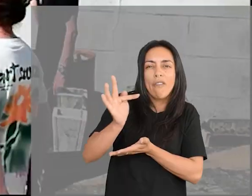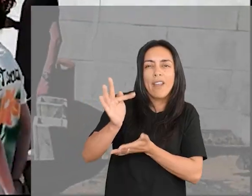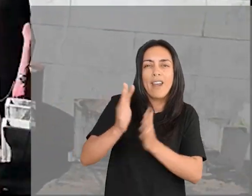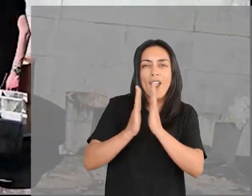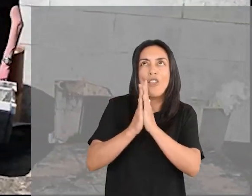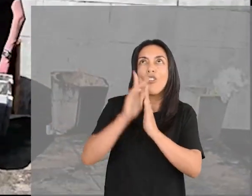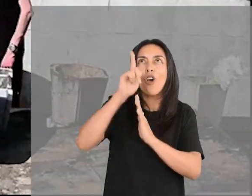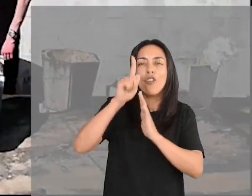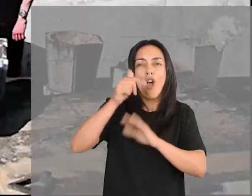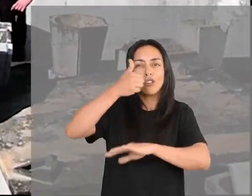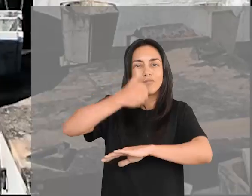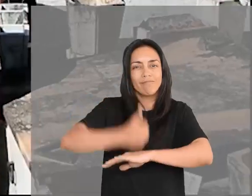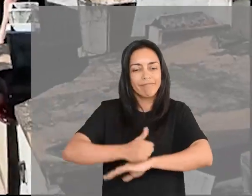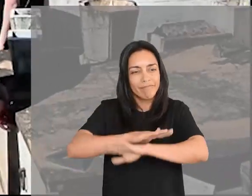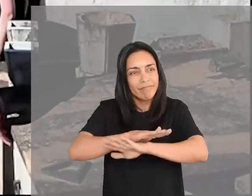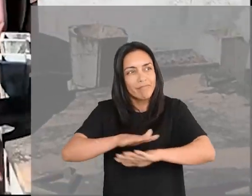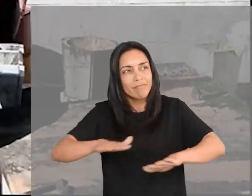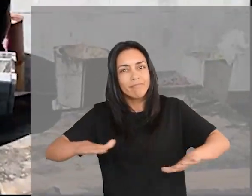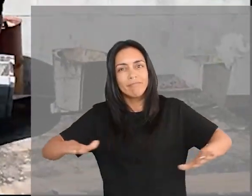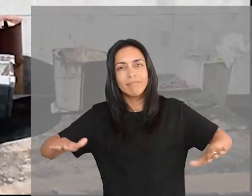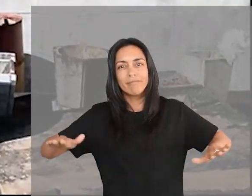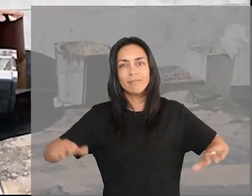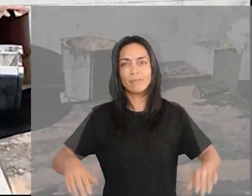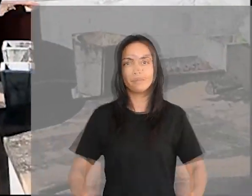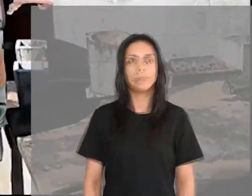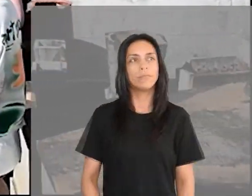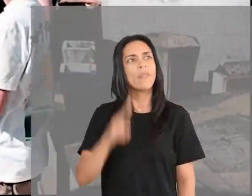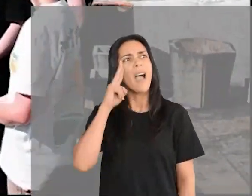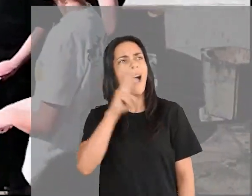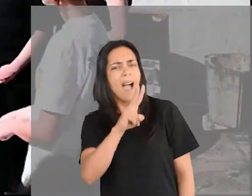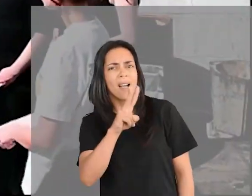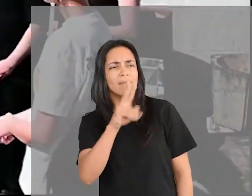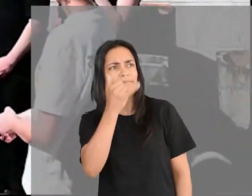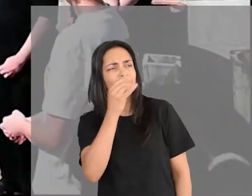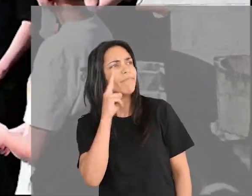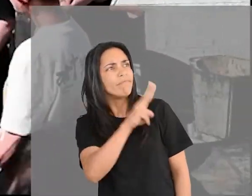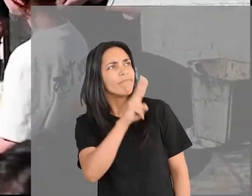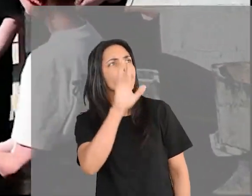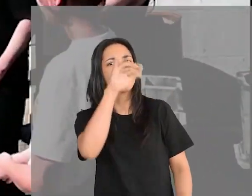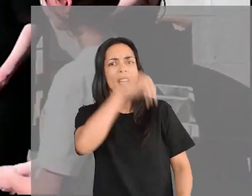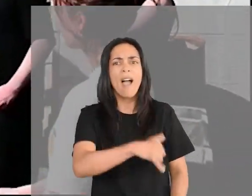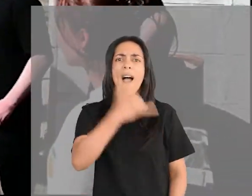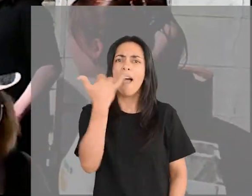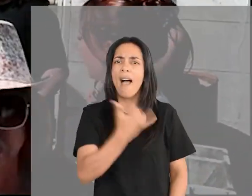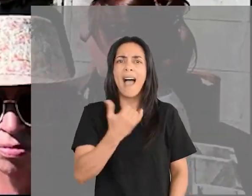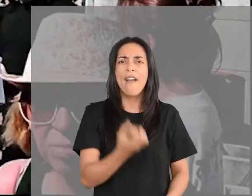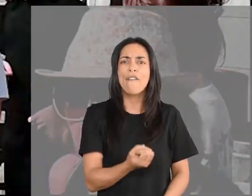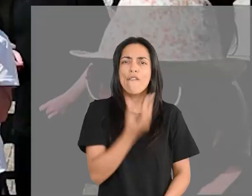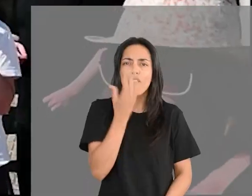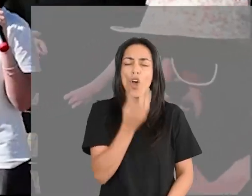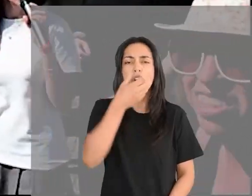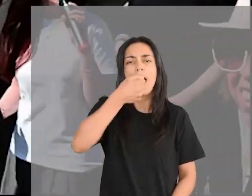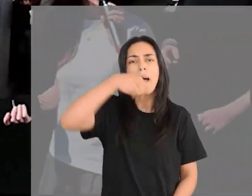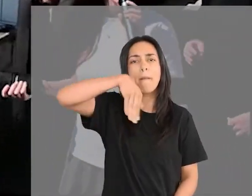Ahí, como vemos, hay flores de amapolas cerradas que hacen referencia a la